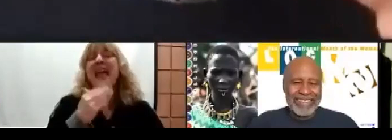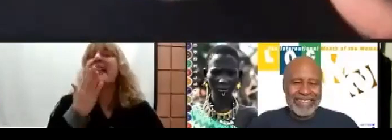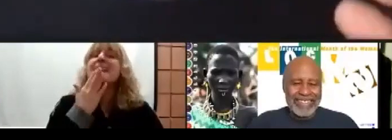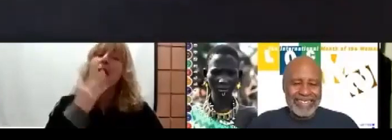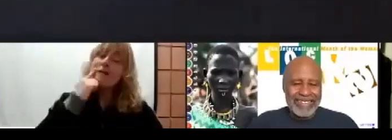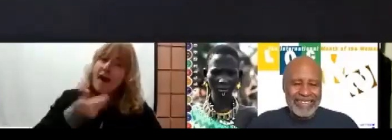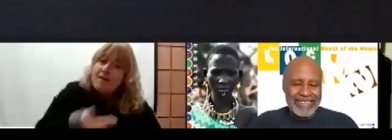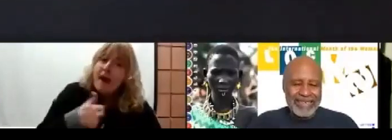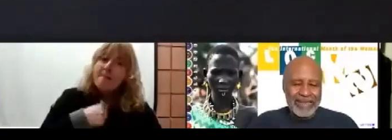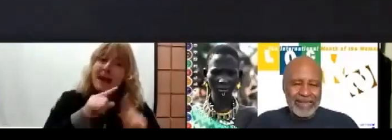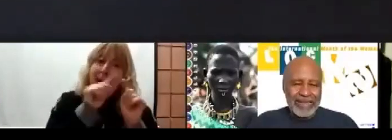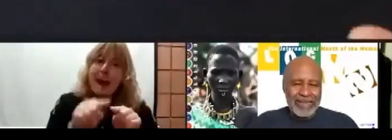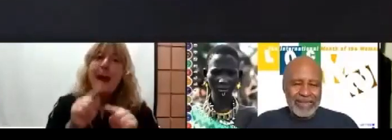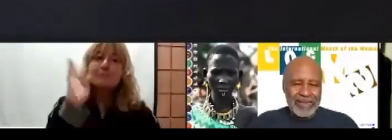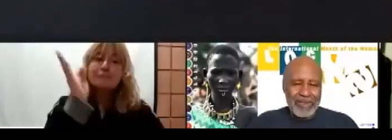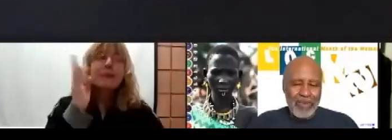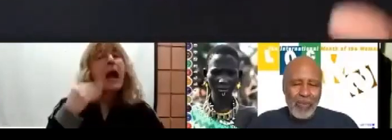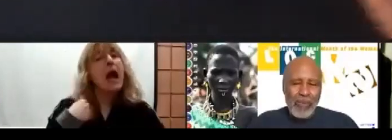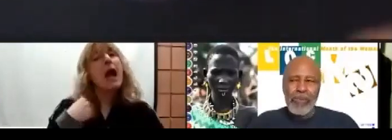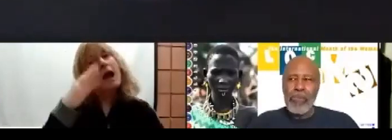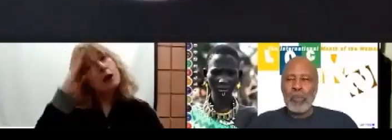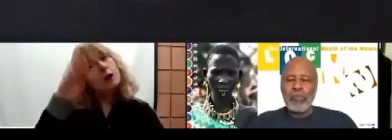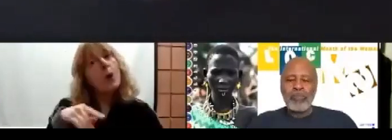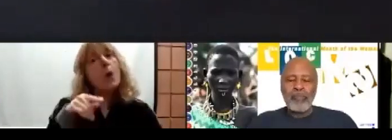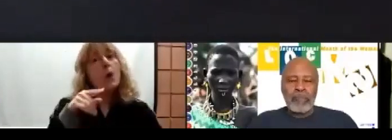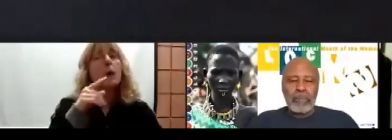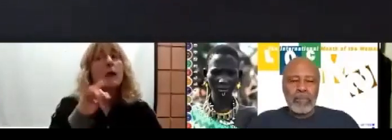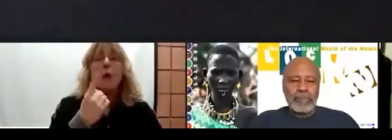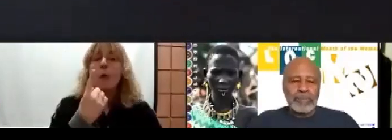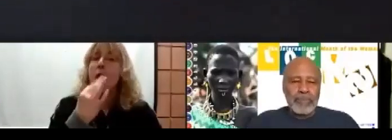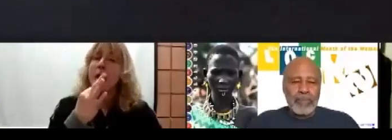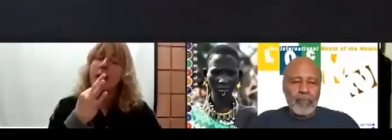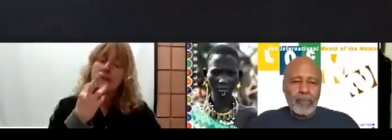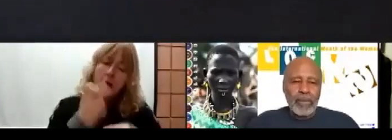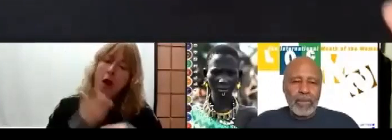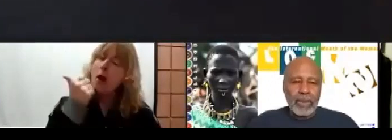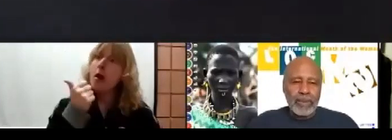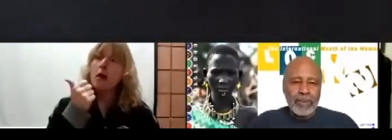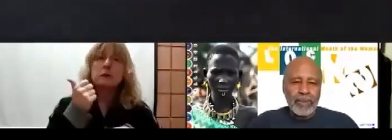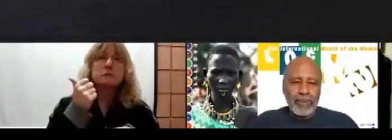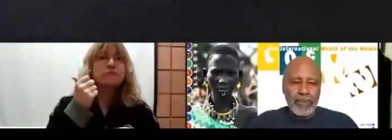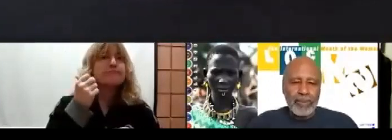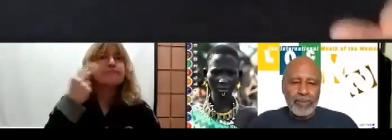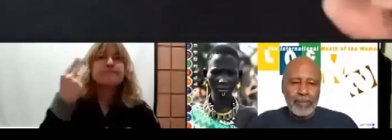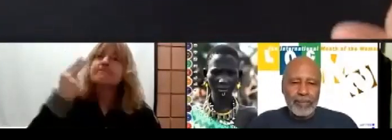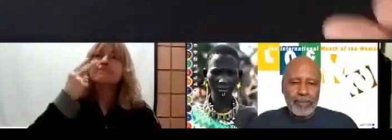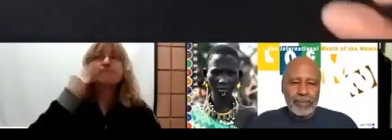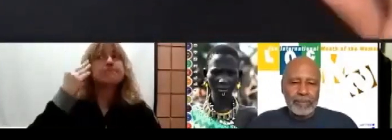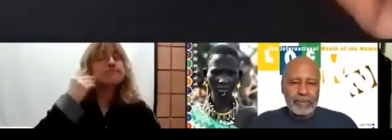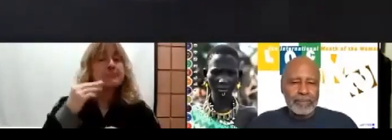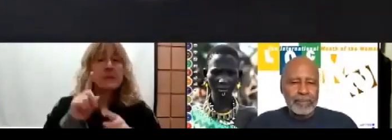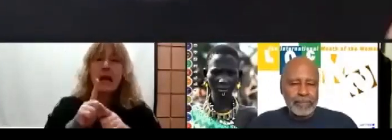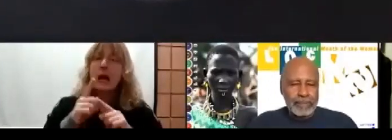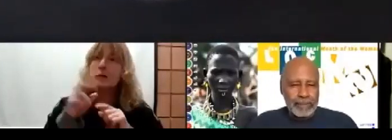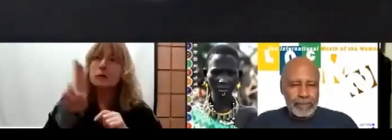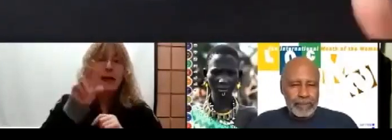mano y era como un instinto nada más pero bueno muchísimas